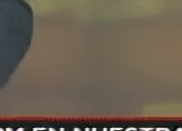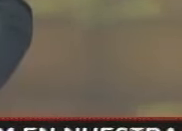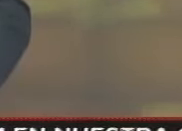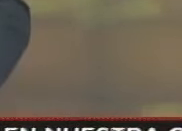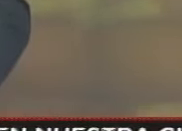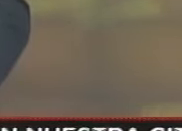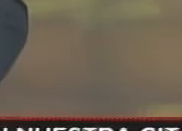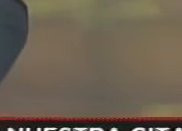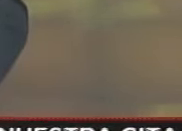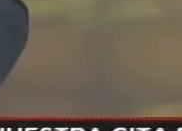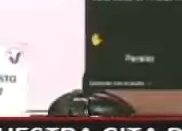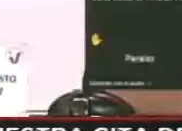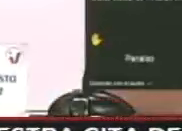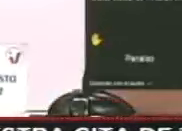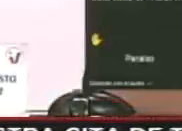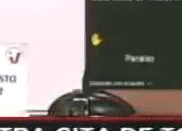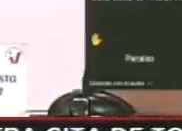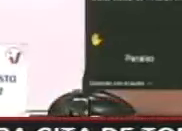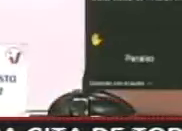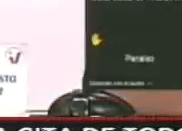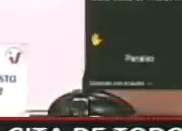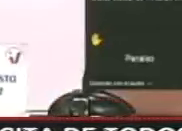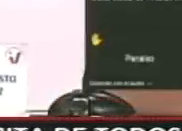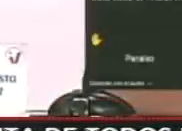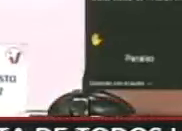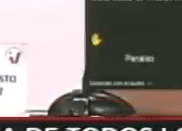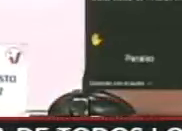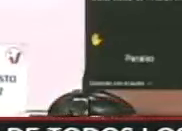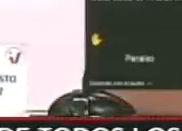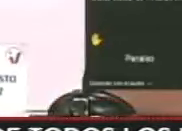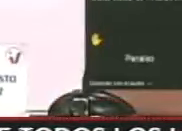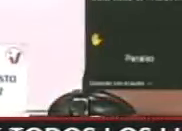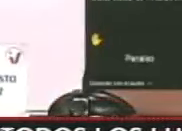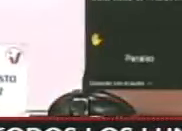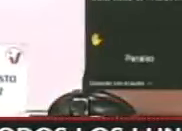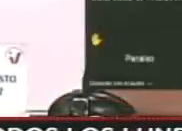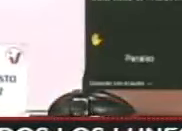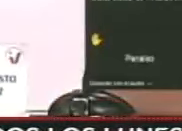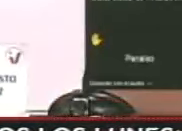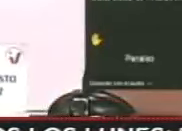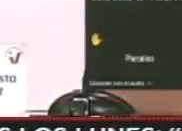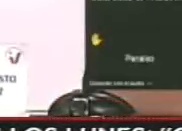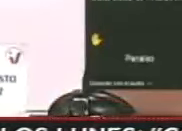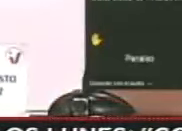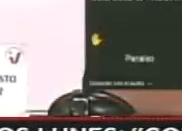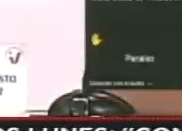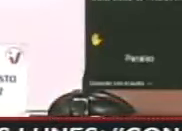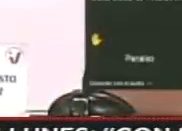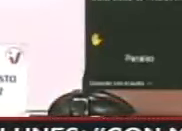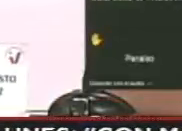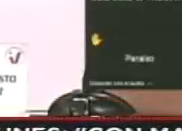inmediato Ajá me copian me dice que de monaga Búscate una de monaga que no se estaba escuchando por